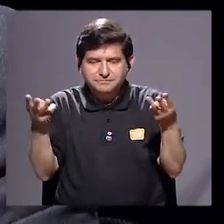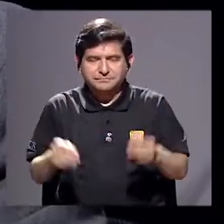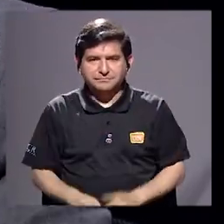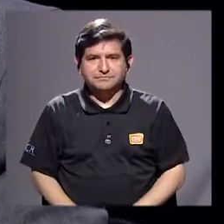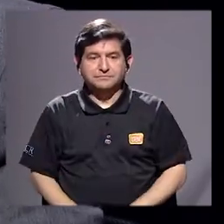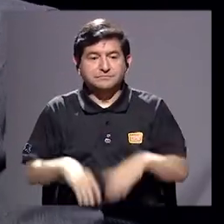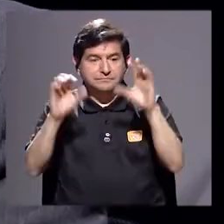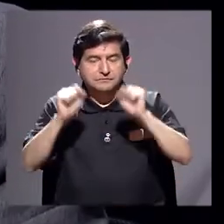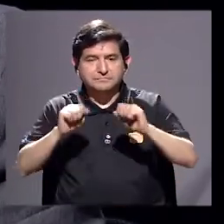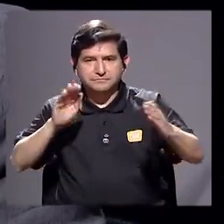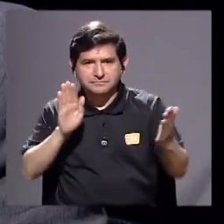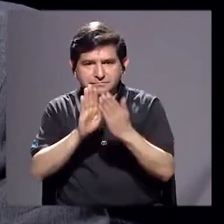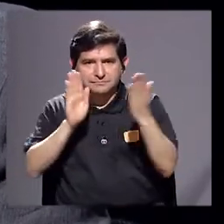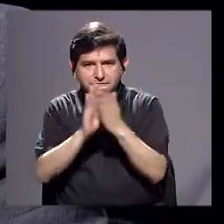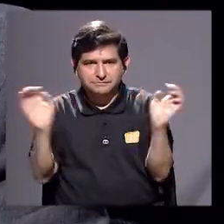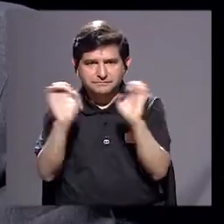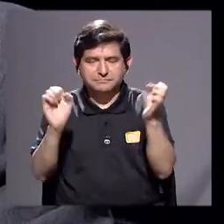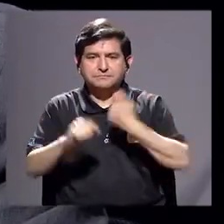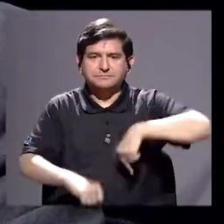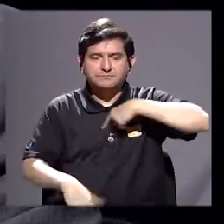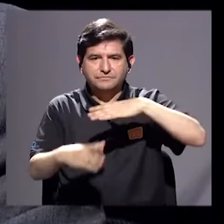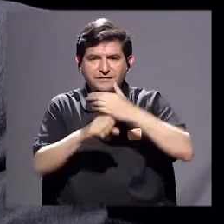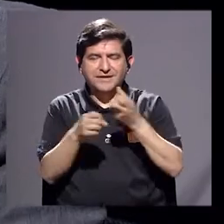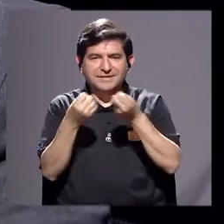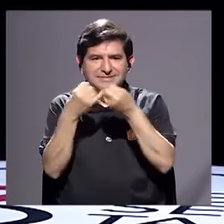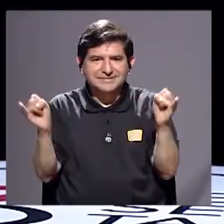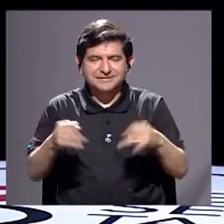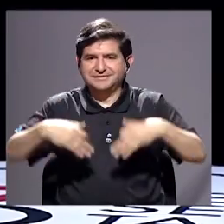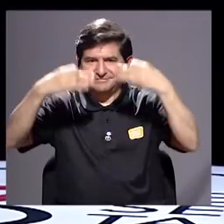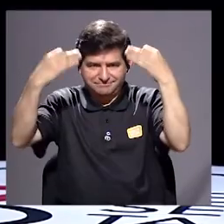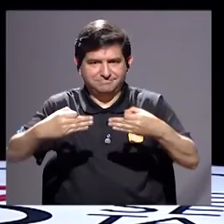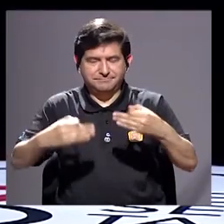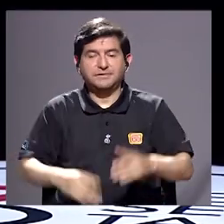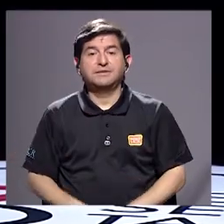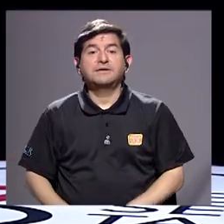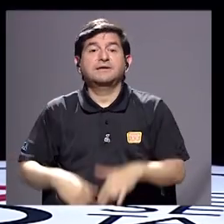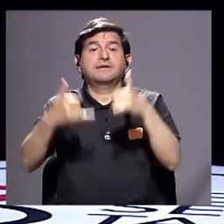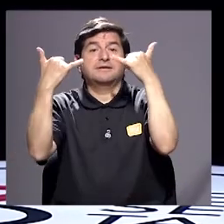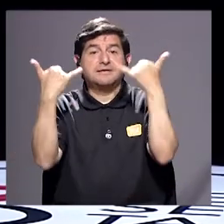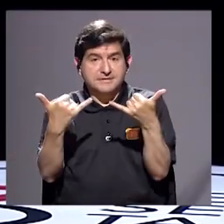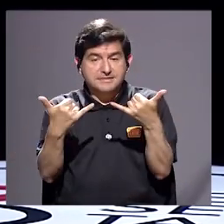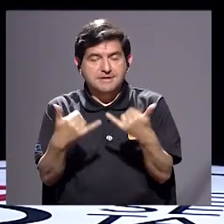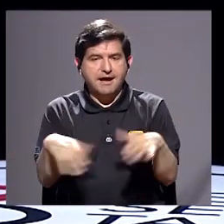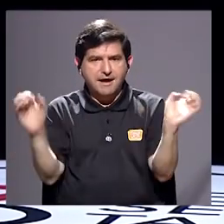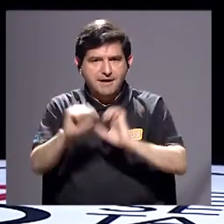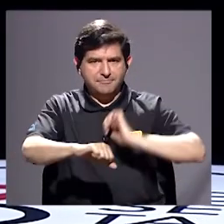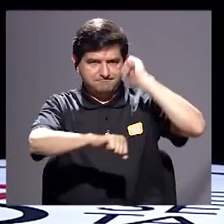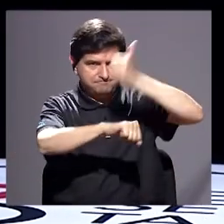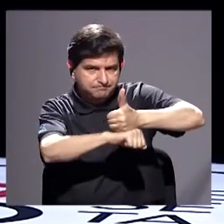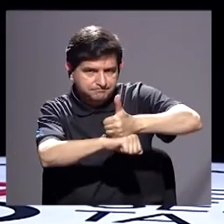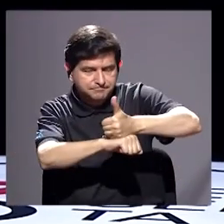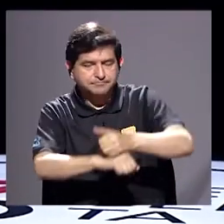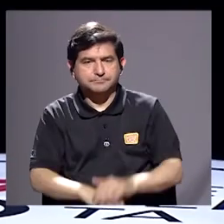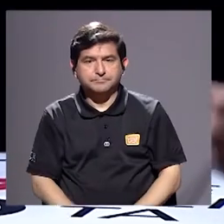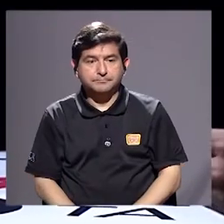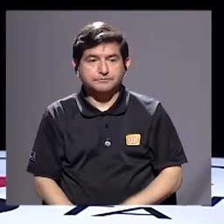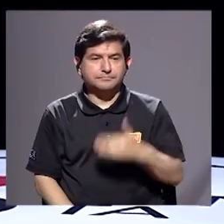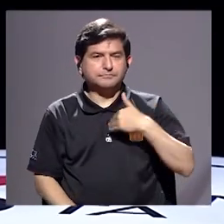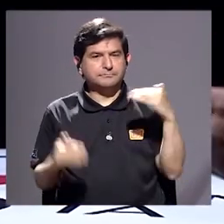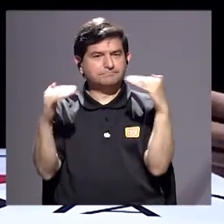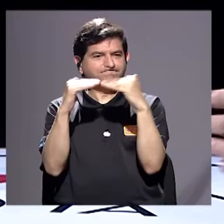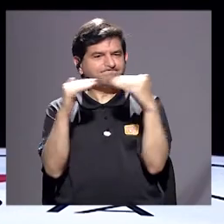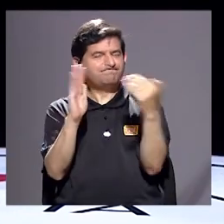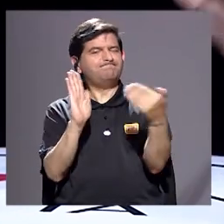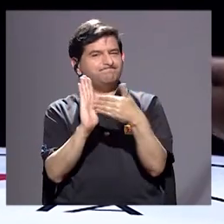materiales para poder enfrentar la emergencia eso lo podemos hacer sin decreto una vez que se decreta la emergencia porque se alcanzó cierto nivel